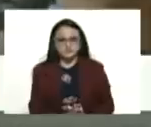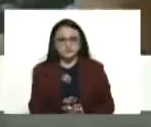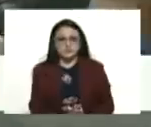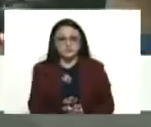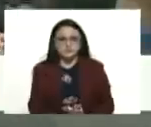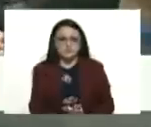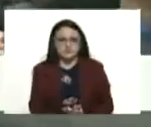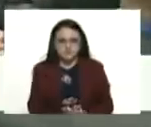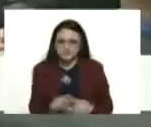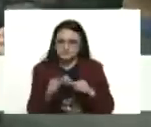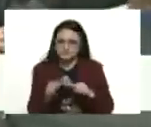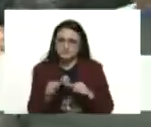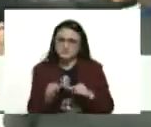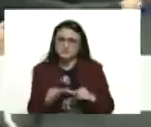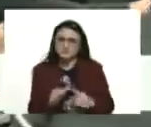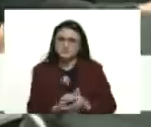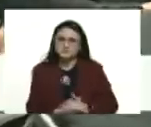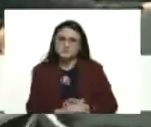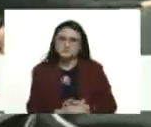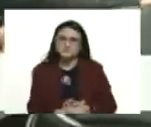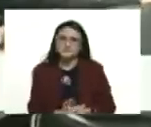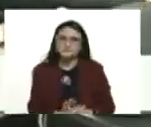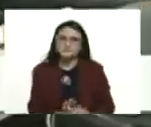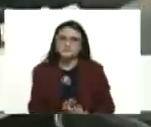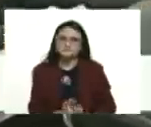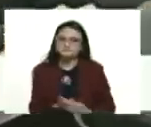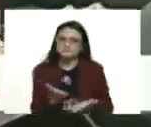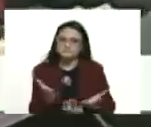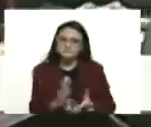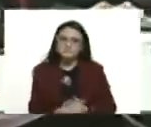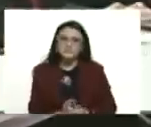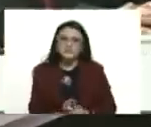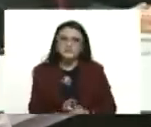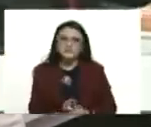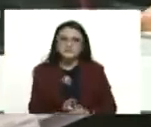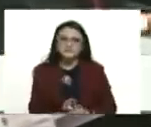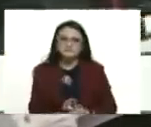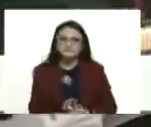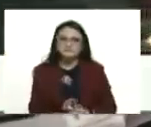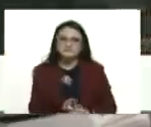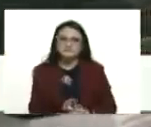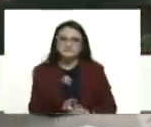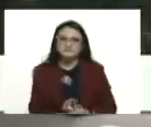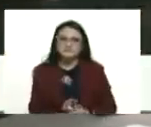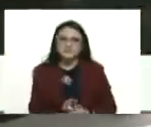de manera permanente, queridas diputadas y queridos diputados. Yo